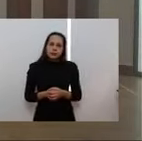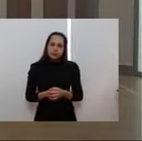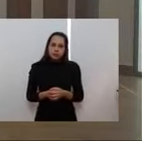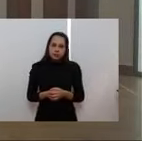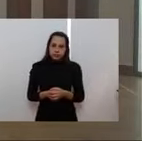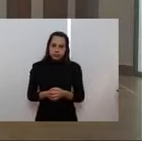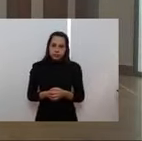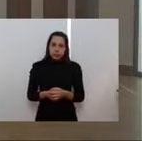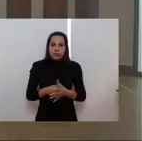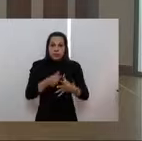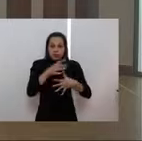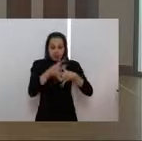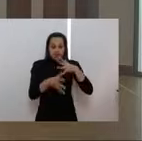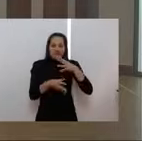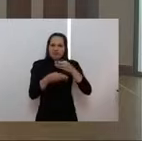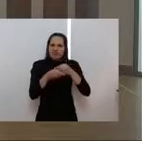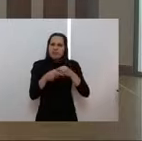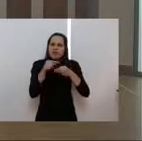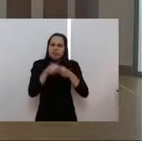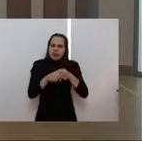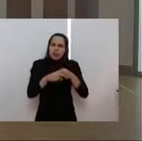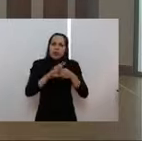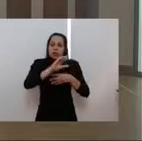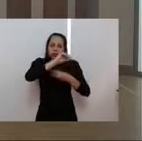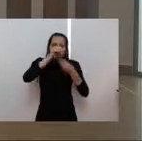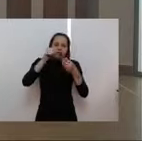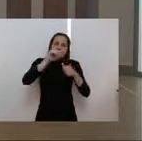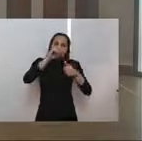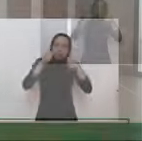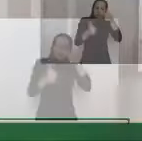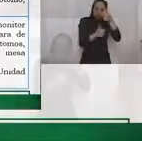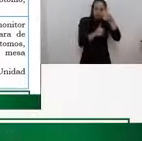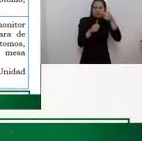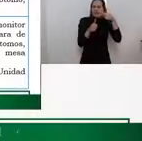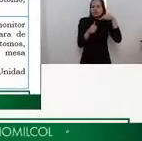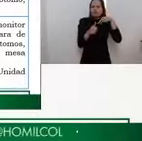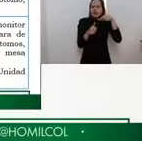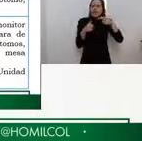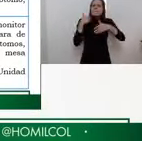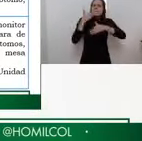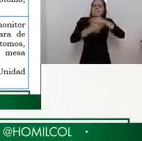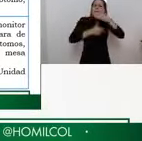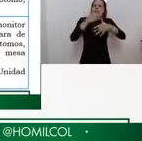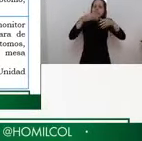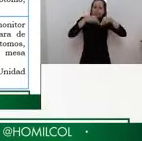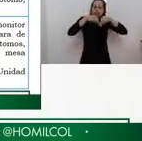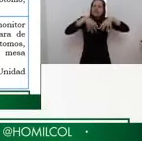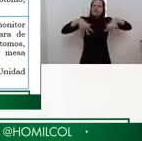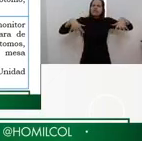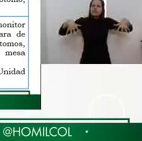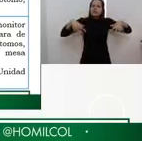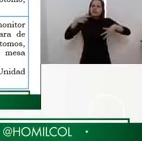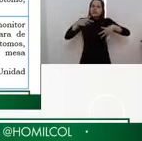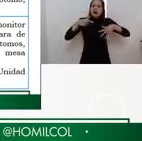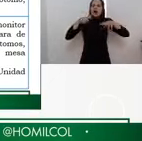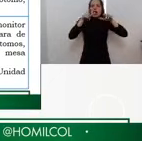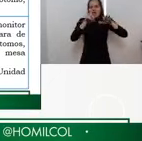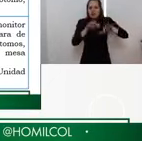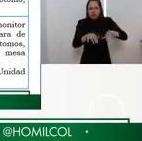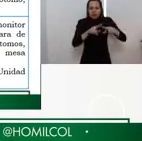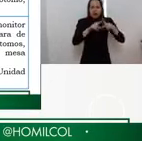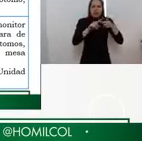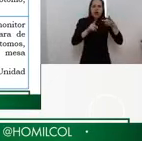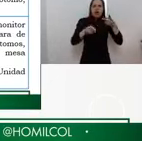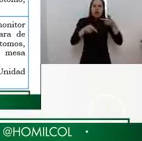de la misma sub dirección depende todo el proceso de informática todo lo que corresponde a las compras